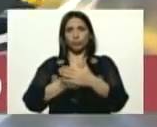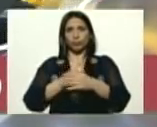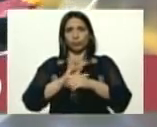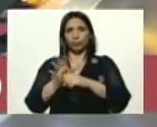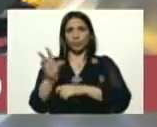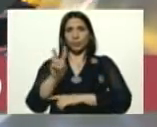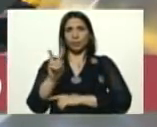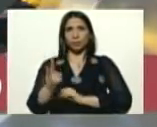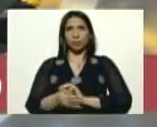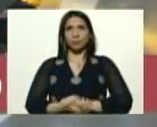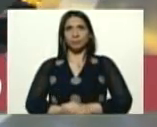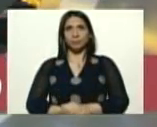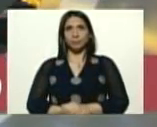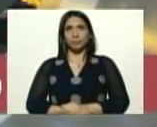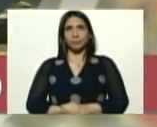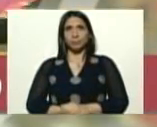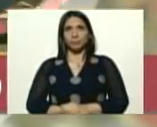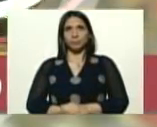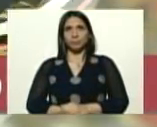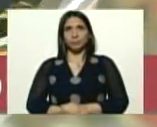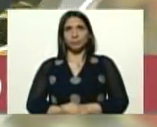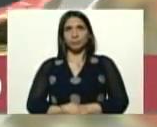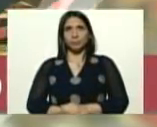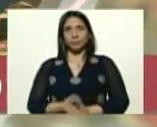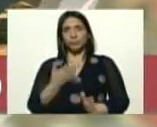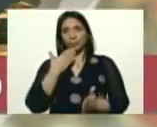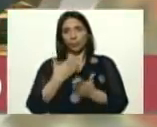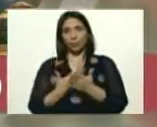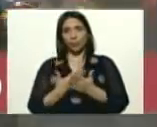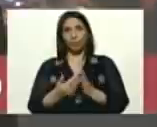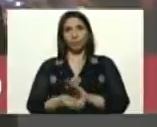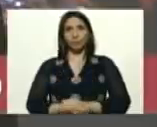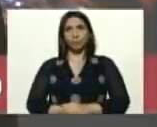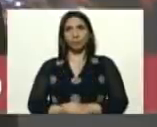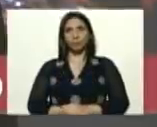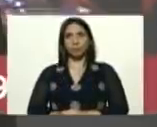coronavirus en Venezuela. Bien, agradecemos